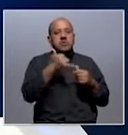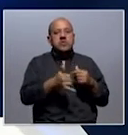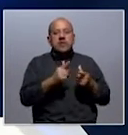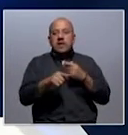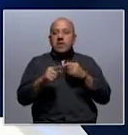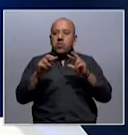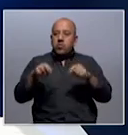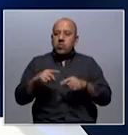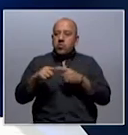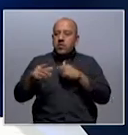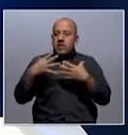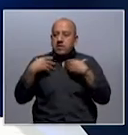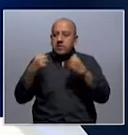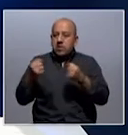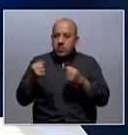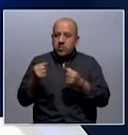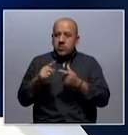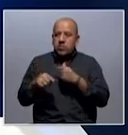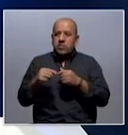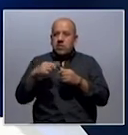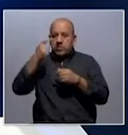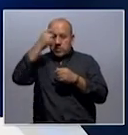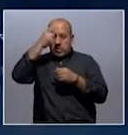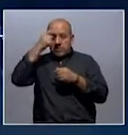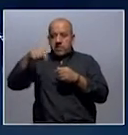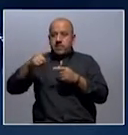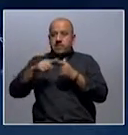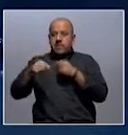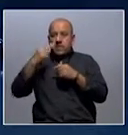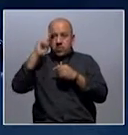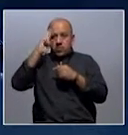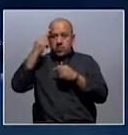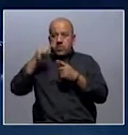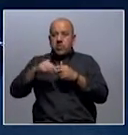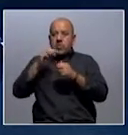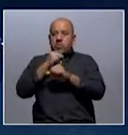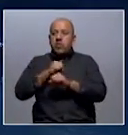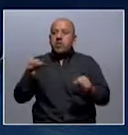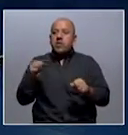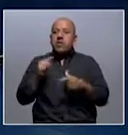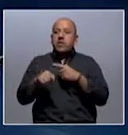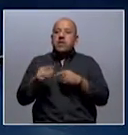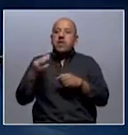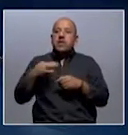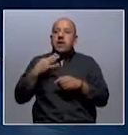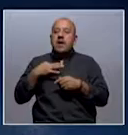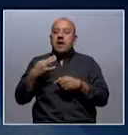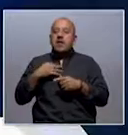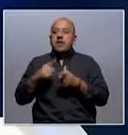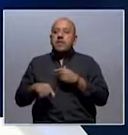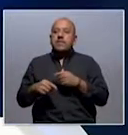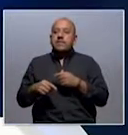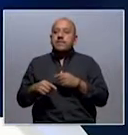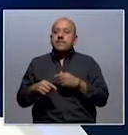un efecto por supuesto en la salud y para los científicos no que científicos uruguayos logren esto que durante tantos años se viene